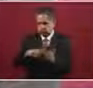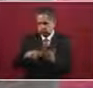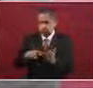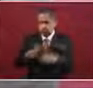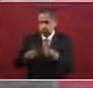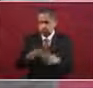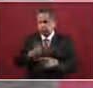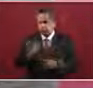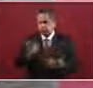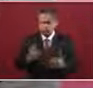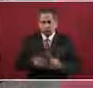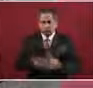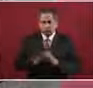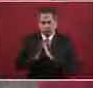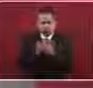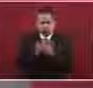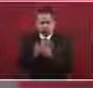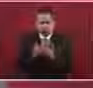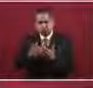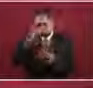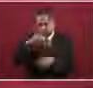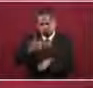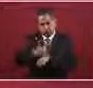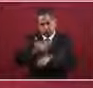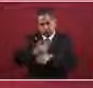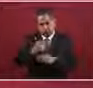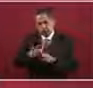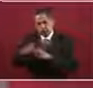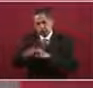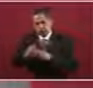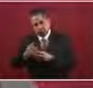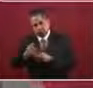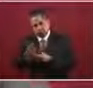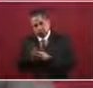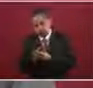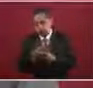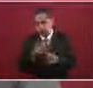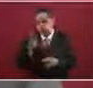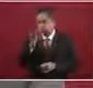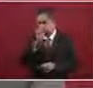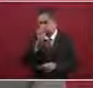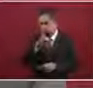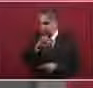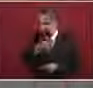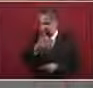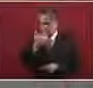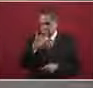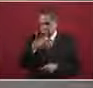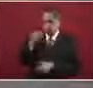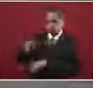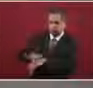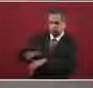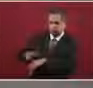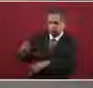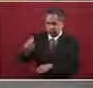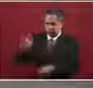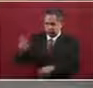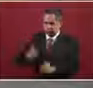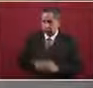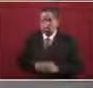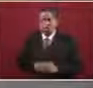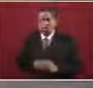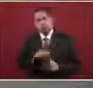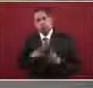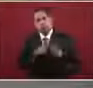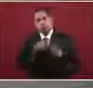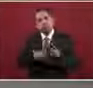como parte del libro o de los libros de texto. Eso se ve. Lo otro, pues